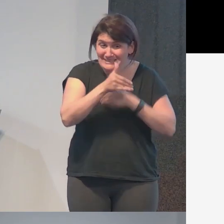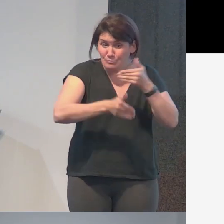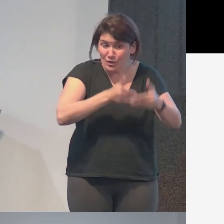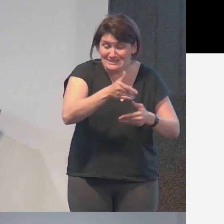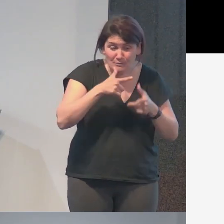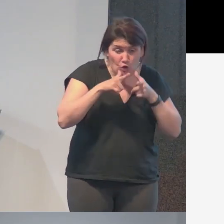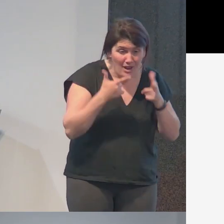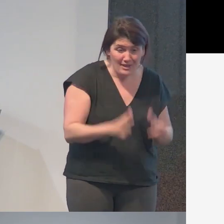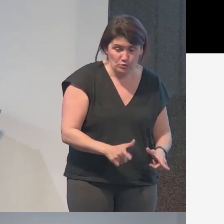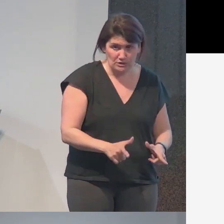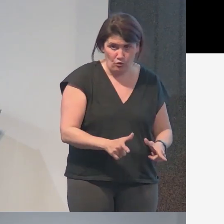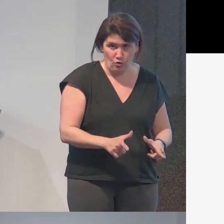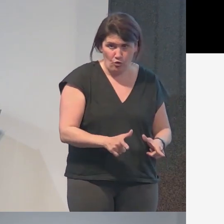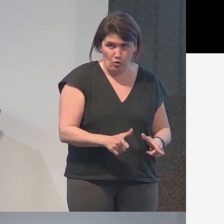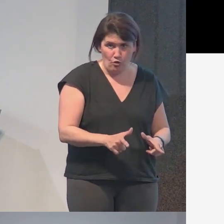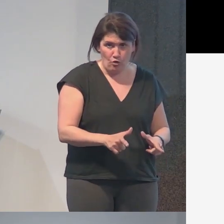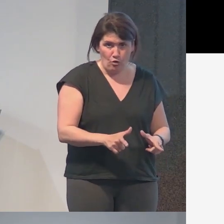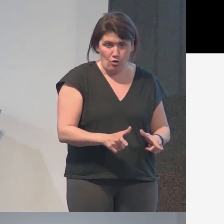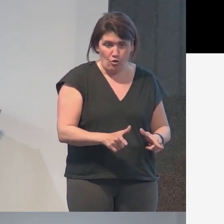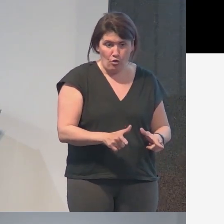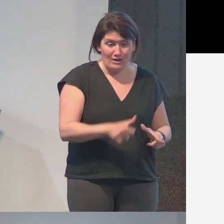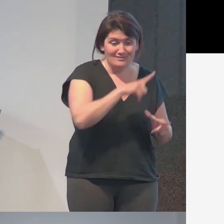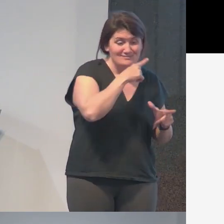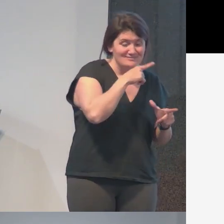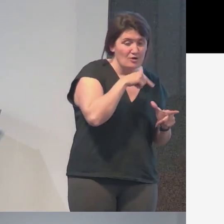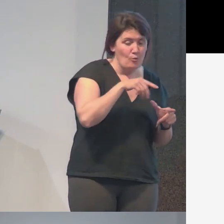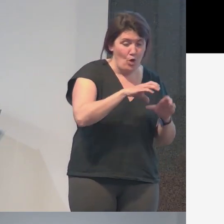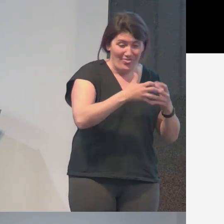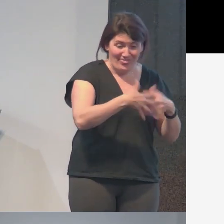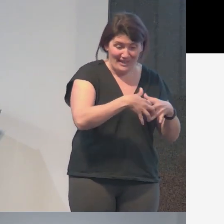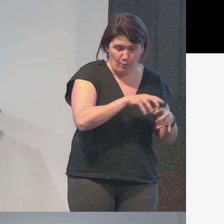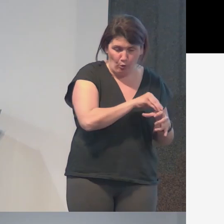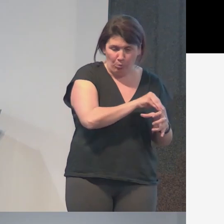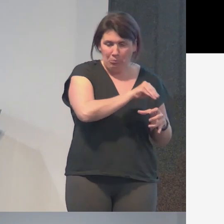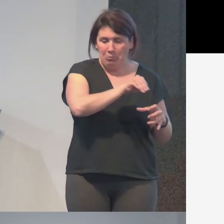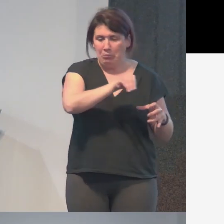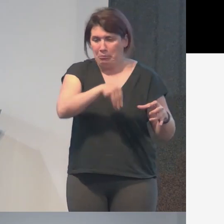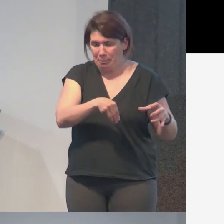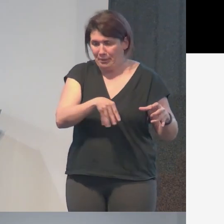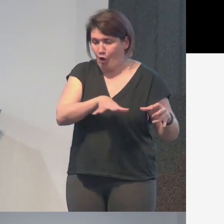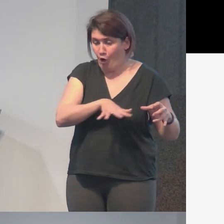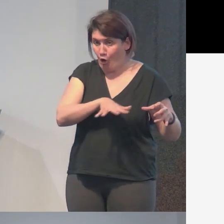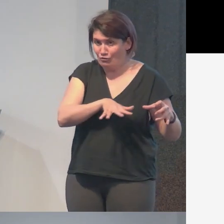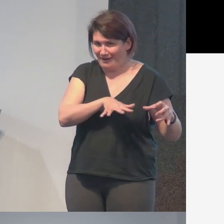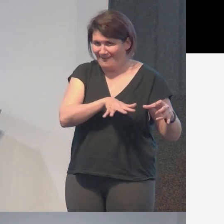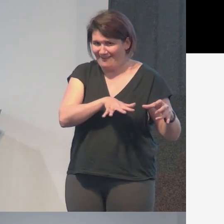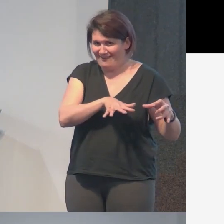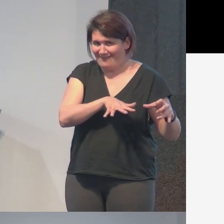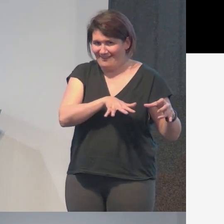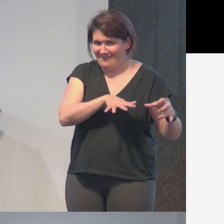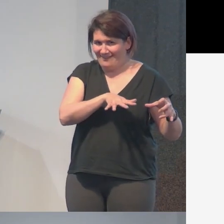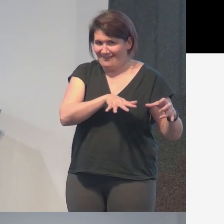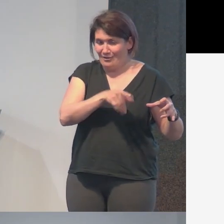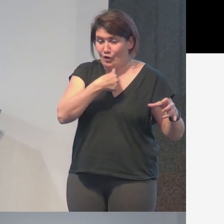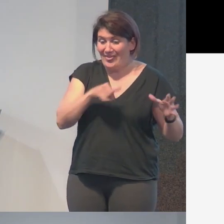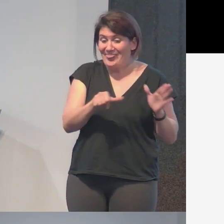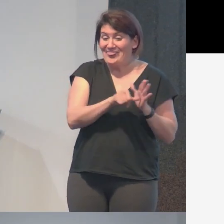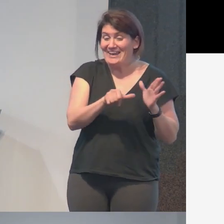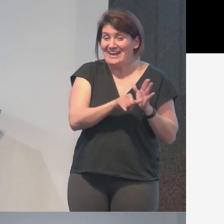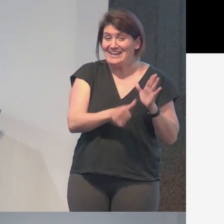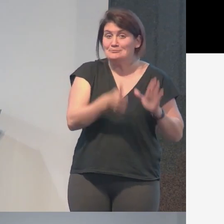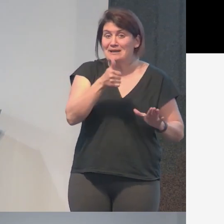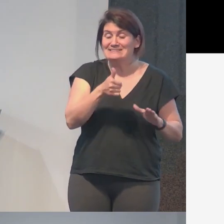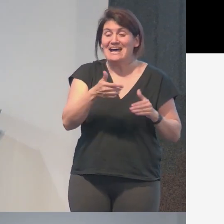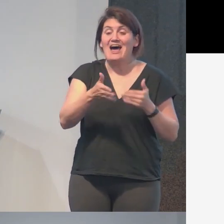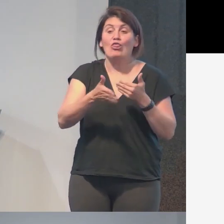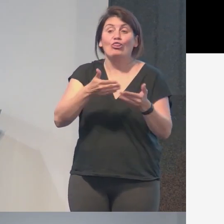procesamiento lingüístico se migran hacia otra parte donde son más cercanas a